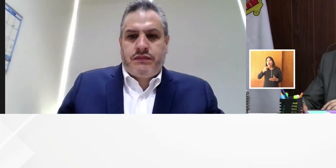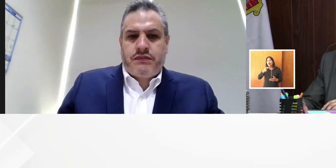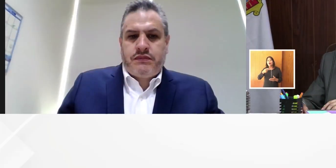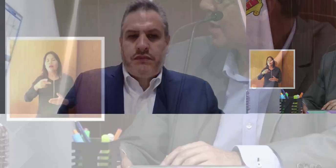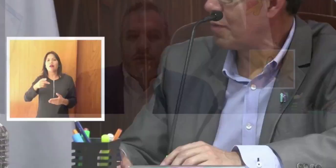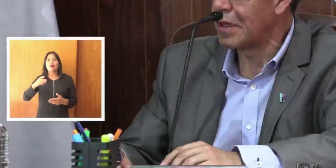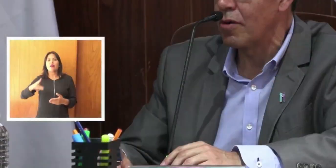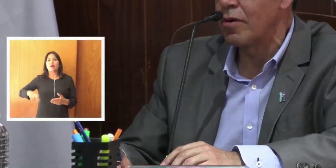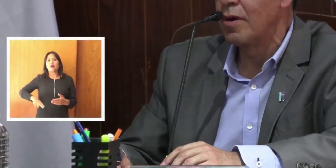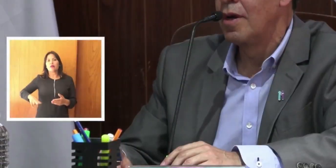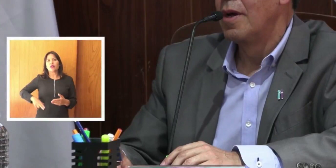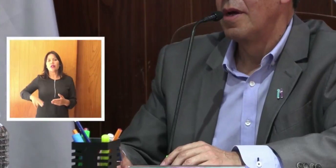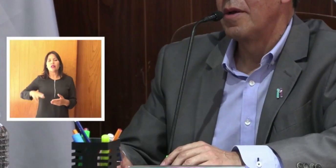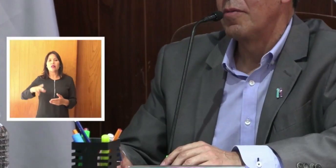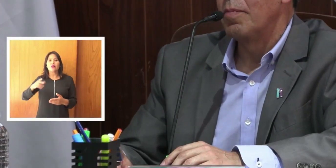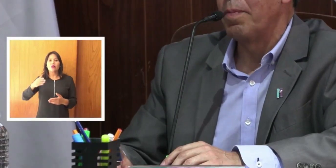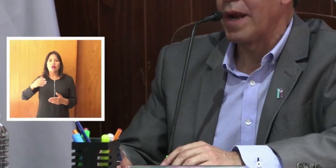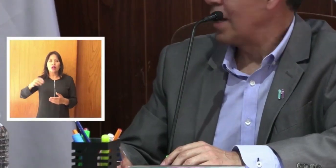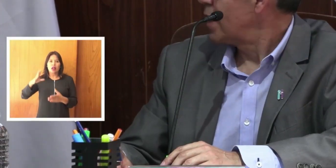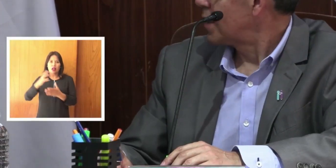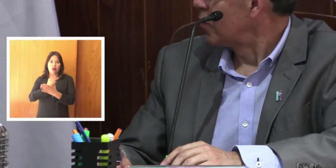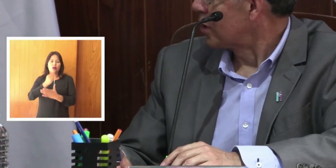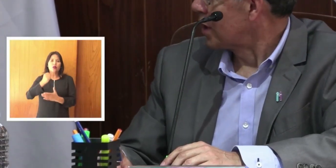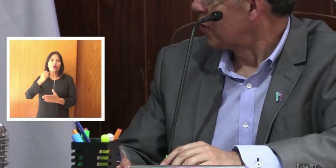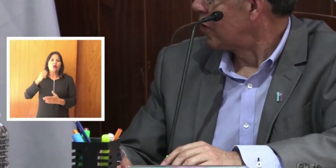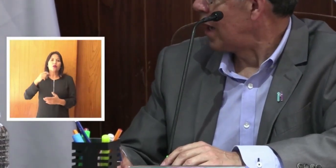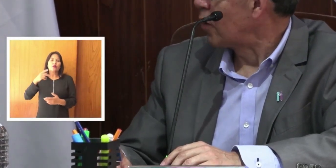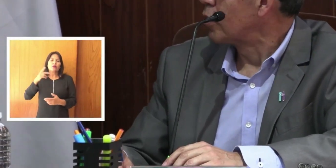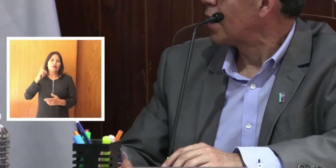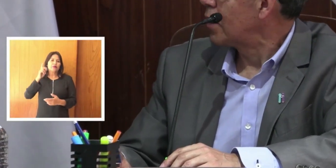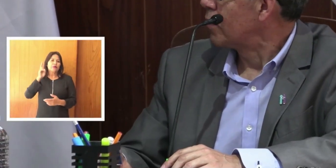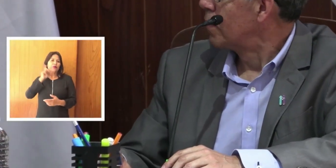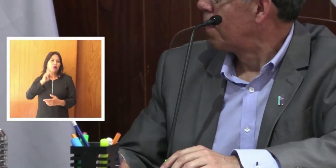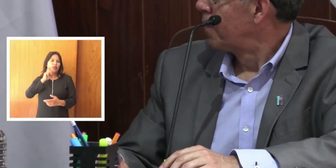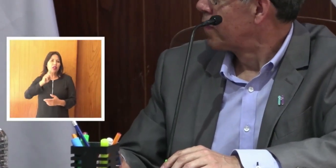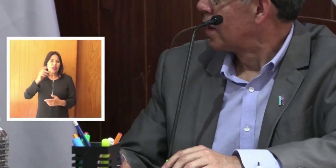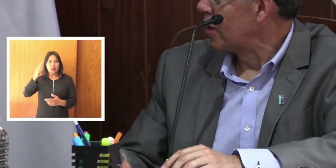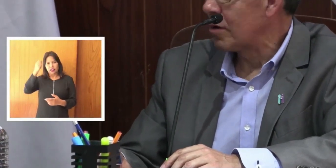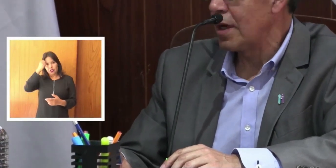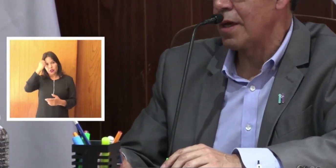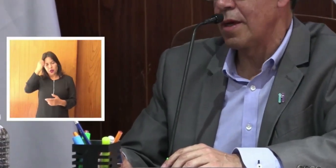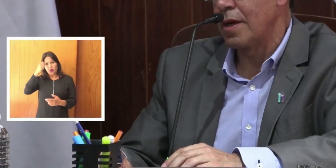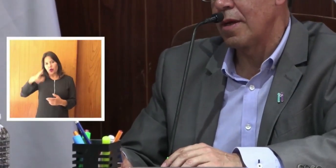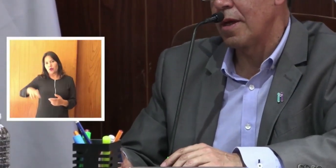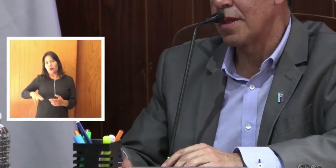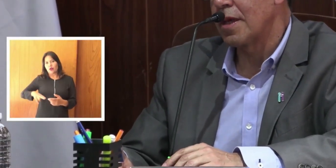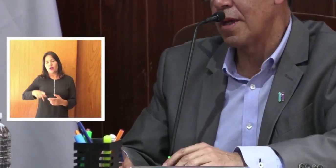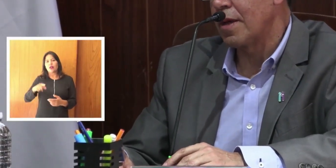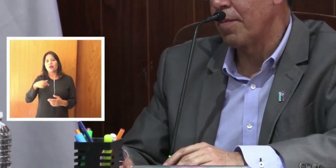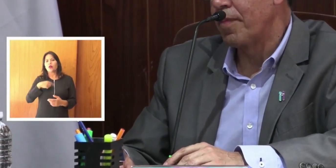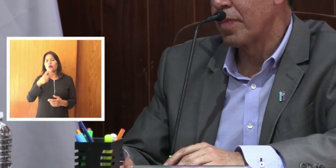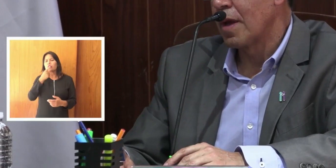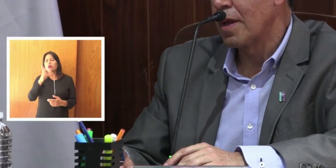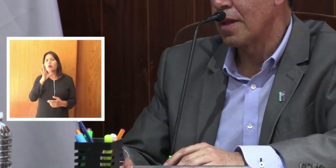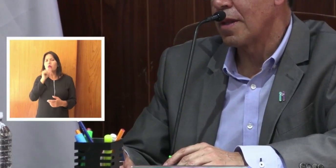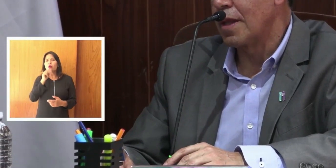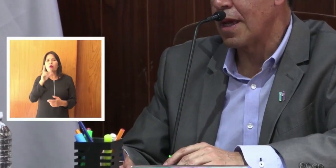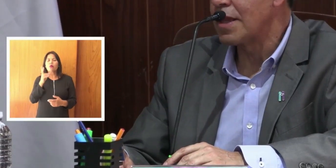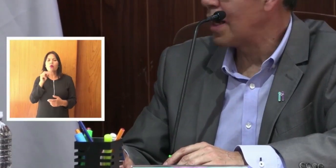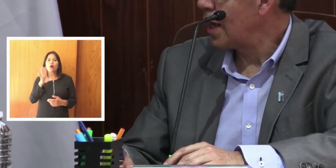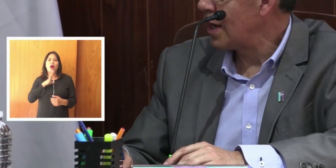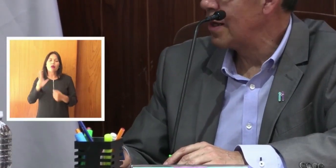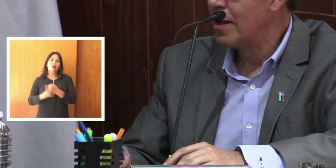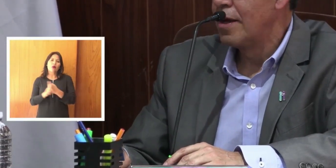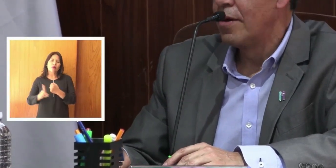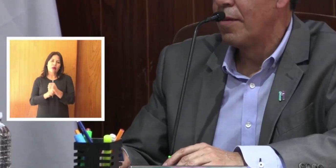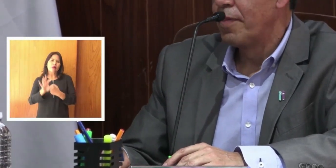por hacer esta mención. Para nada, señor secretario, al contrario. Creo que es de gente